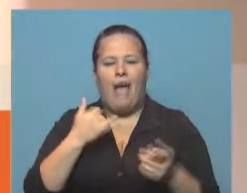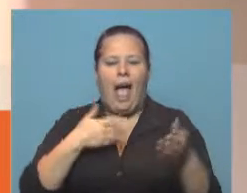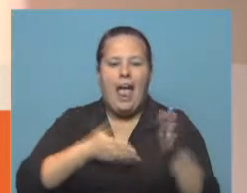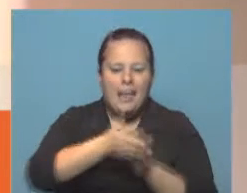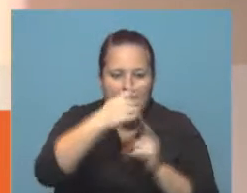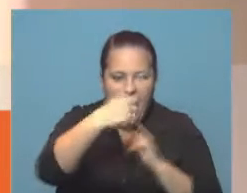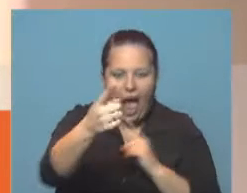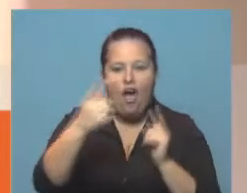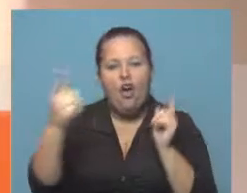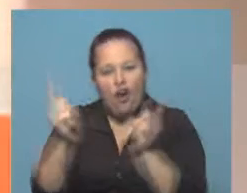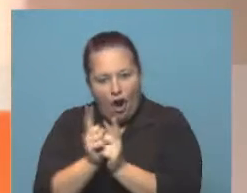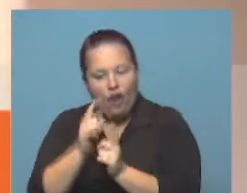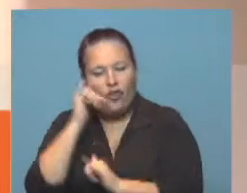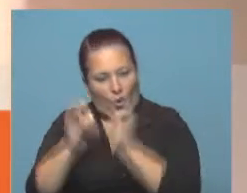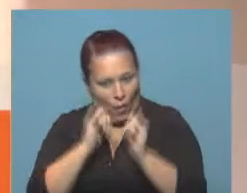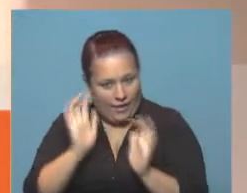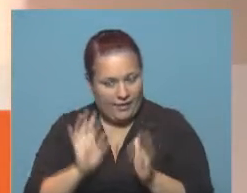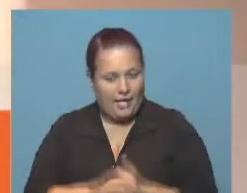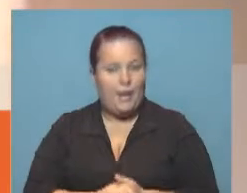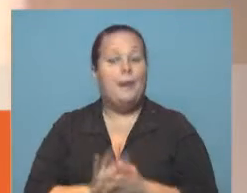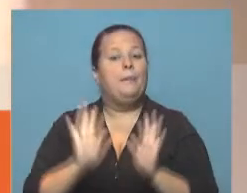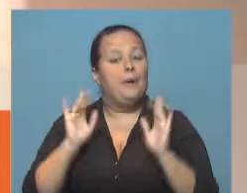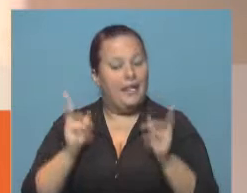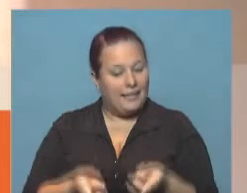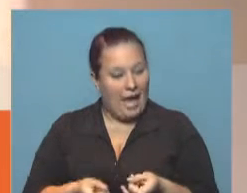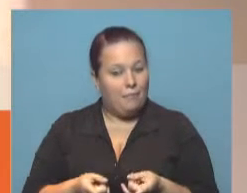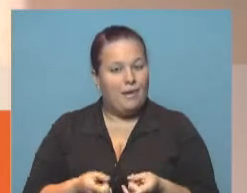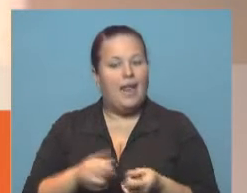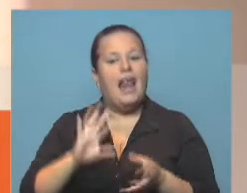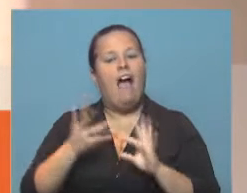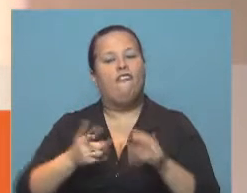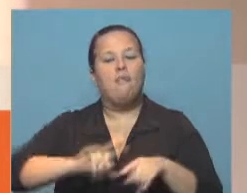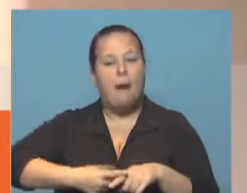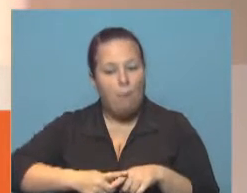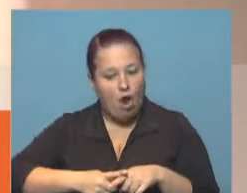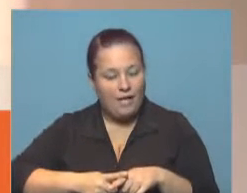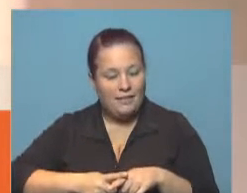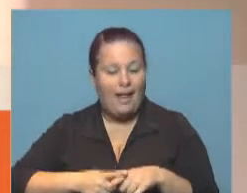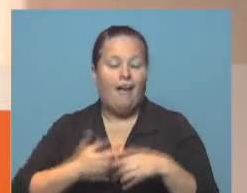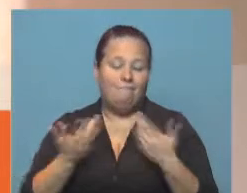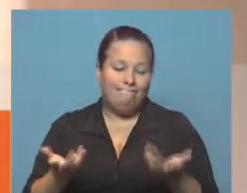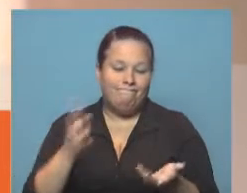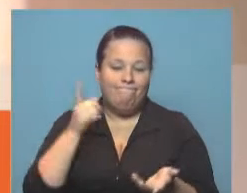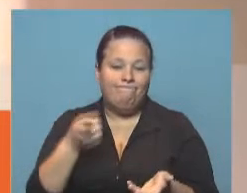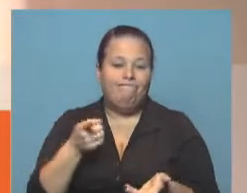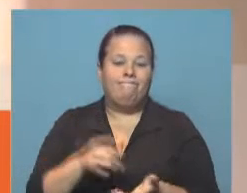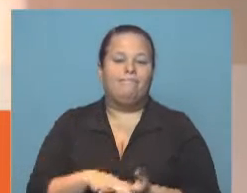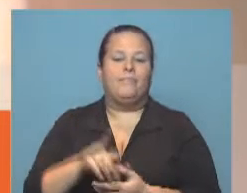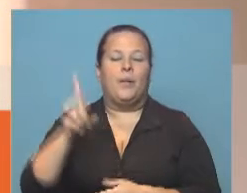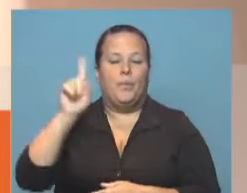atajos se mencionan, pero también el uso político que evidentemente ha